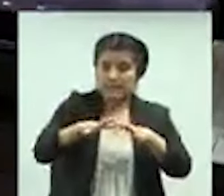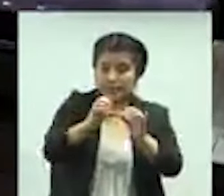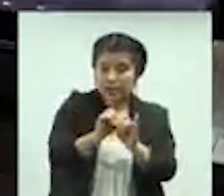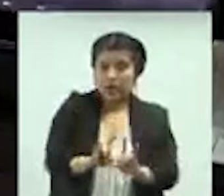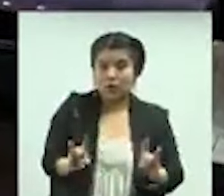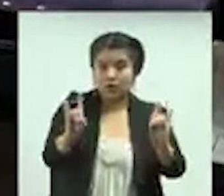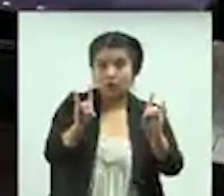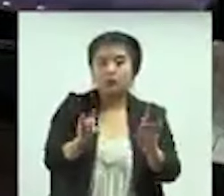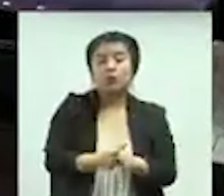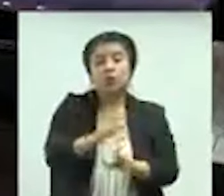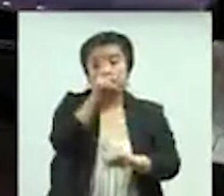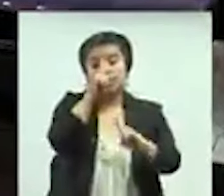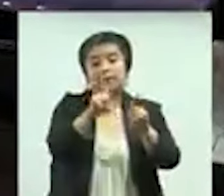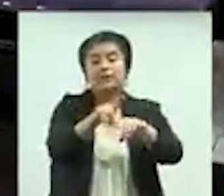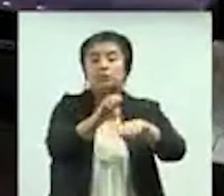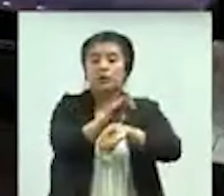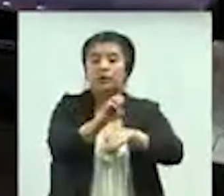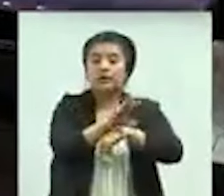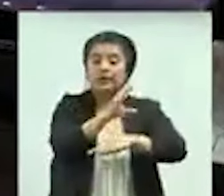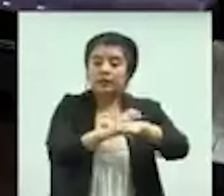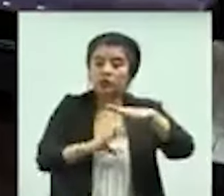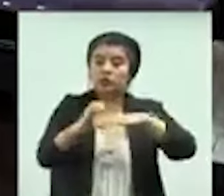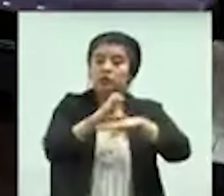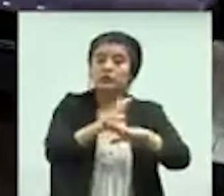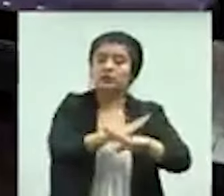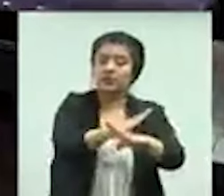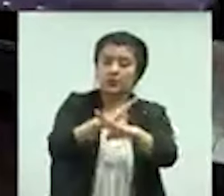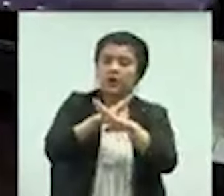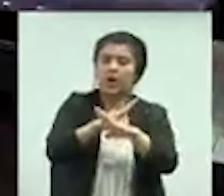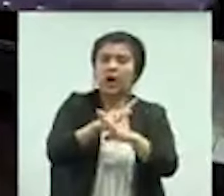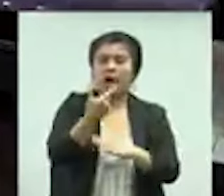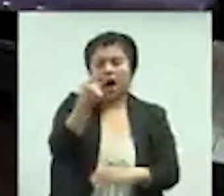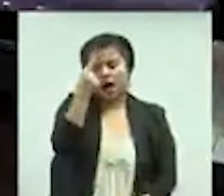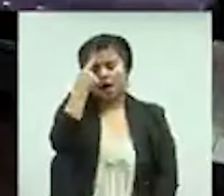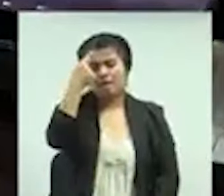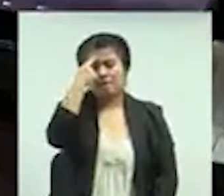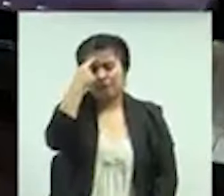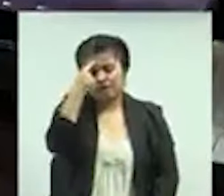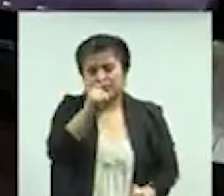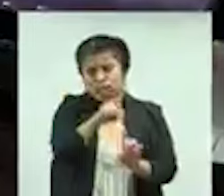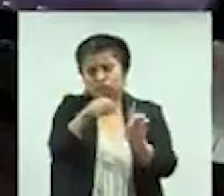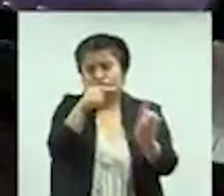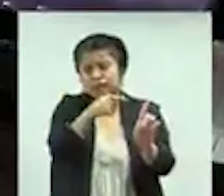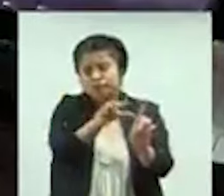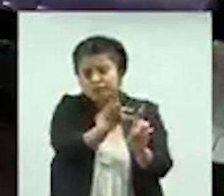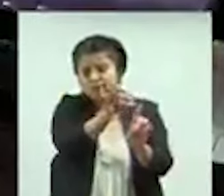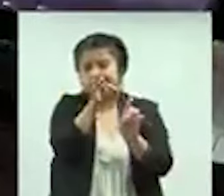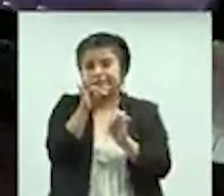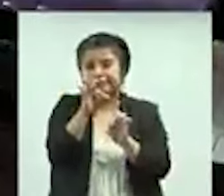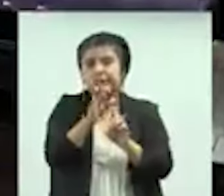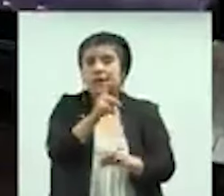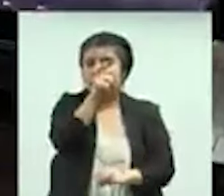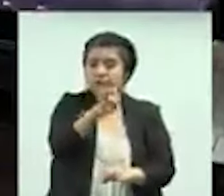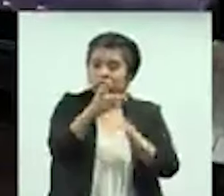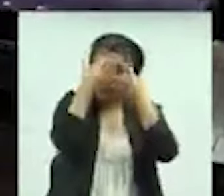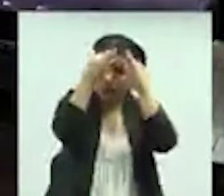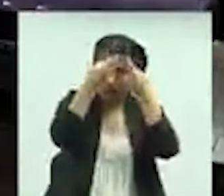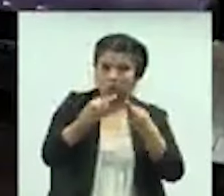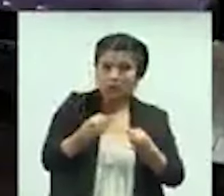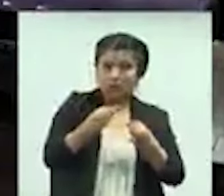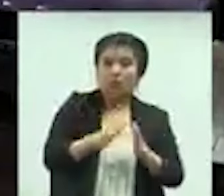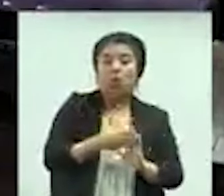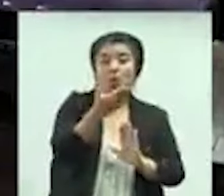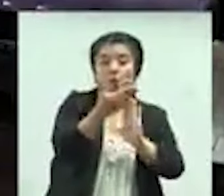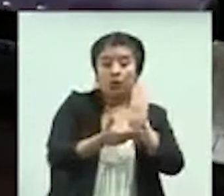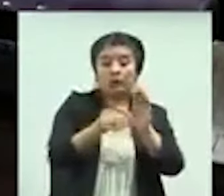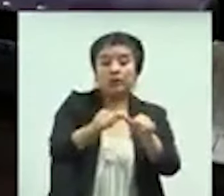Por lo tanto, recomienda que el Consejo de Seguridad reconsidere favorablemente el asunto. Esa fue la decisión. Con esto,